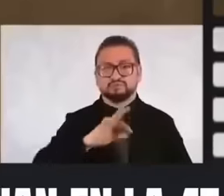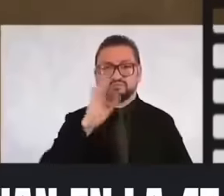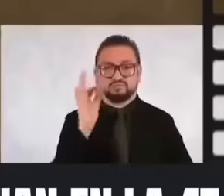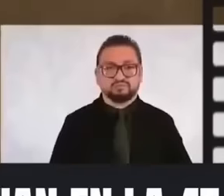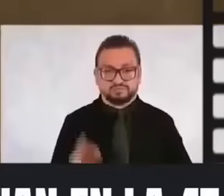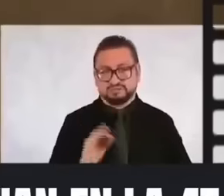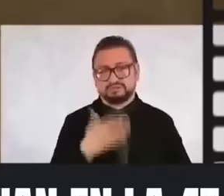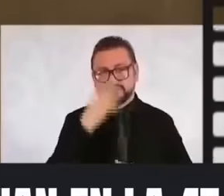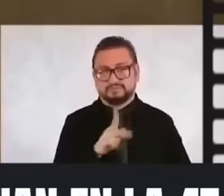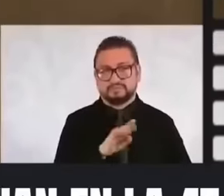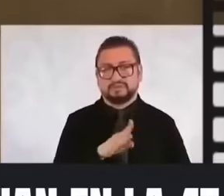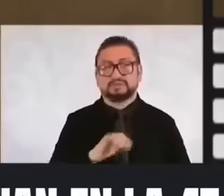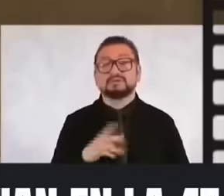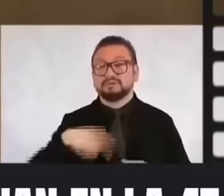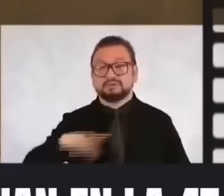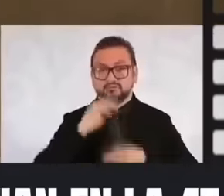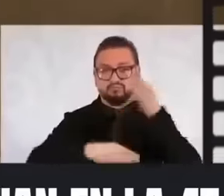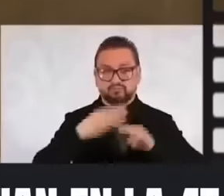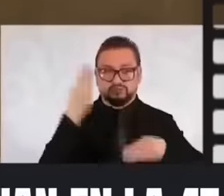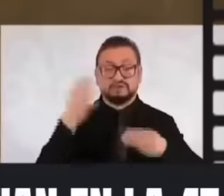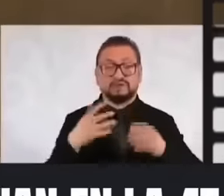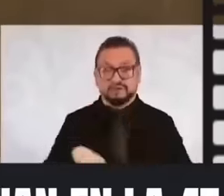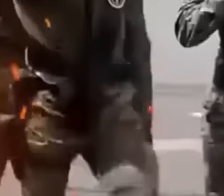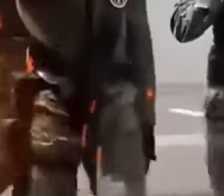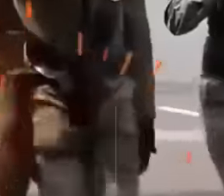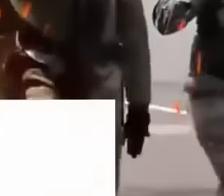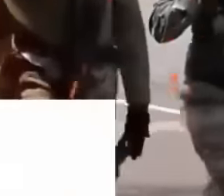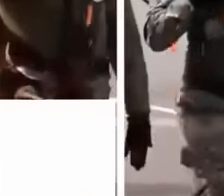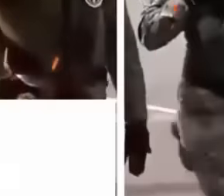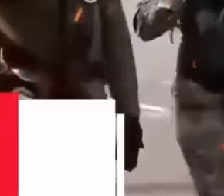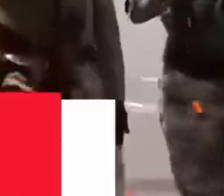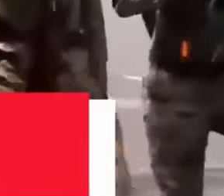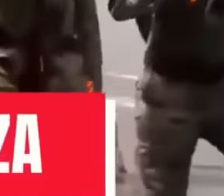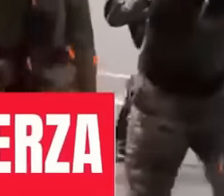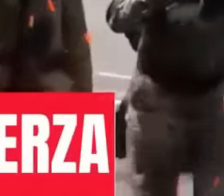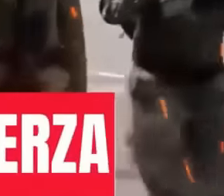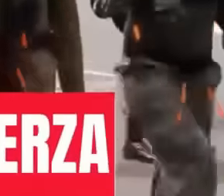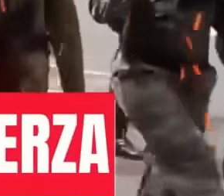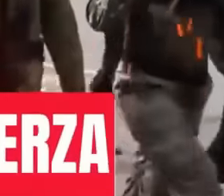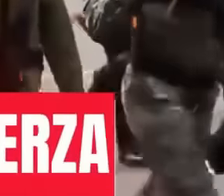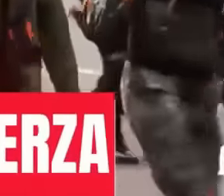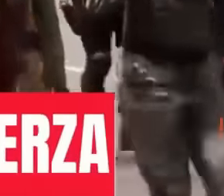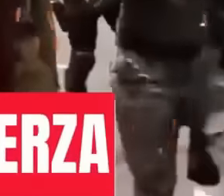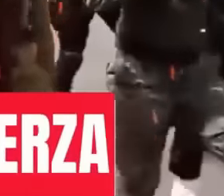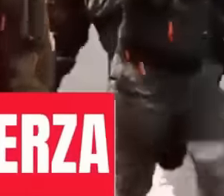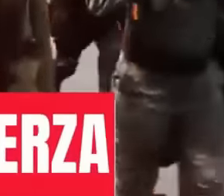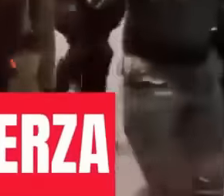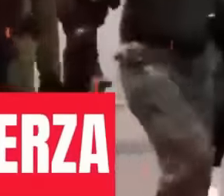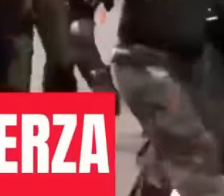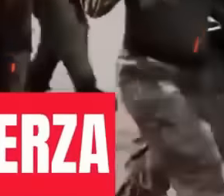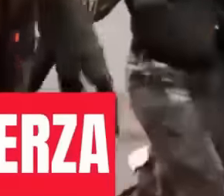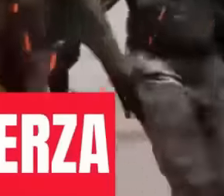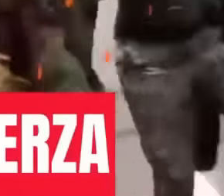Producto Interno Bruto del mundo, siga creciendo. Se acabó, la presidenta pondrá mano dura. Ya están a punto